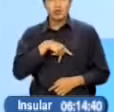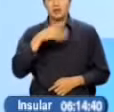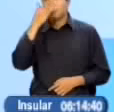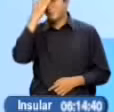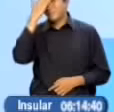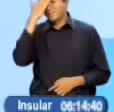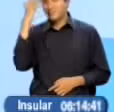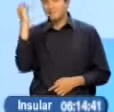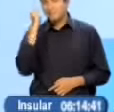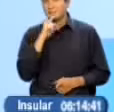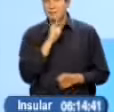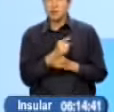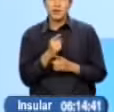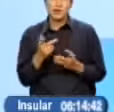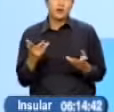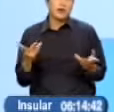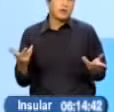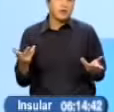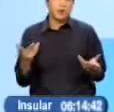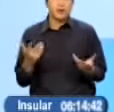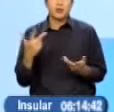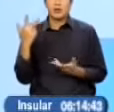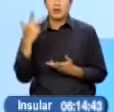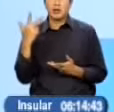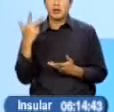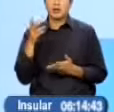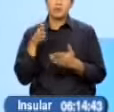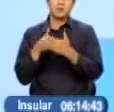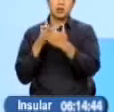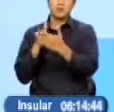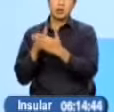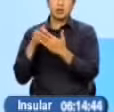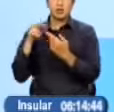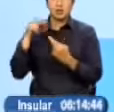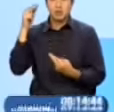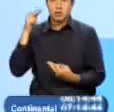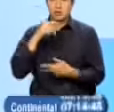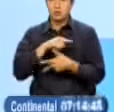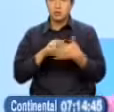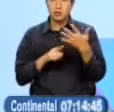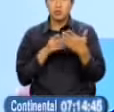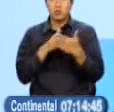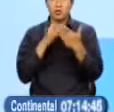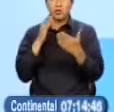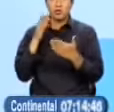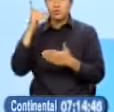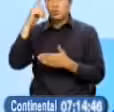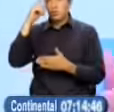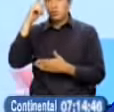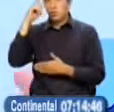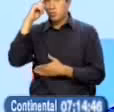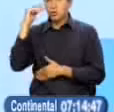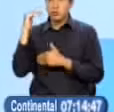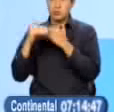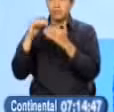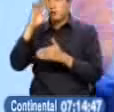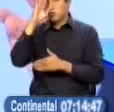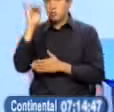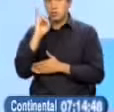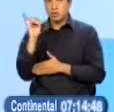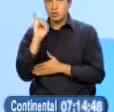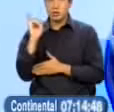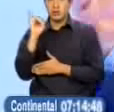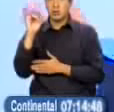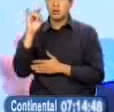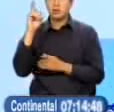no es coincidencia digamos que los tres últimos golpes de estado en la región se han dado en contra de gobiernos progresistas gobierno izquierda la izquierda